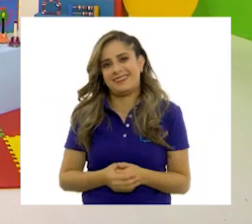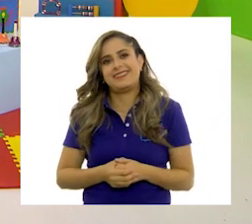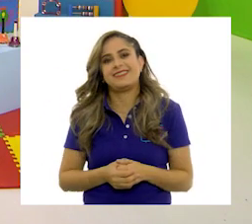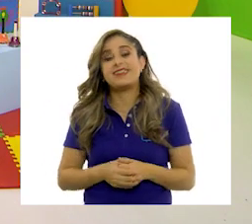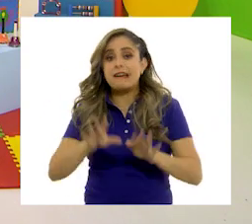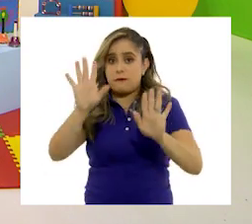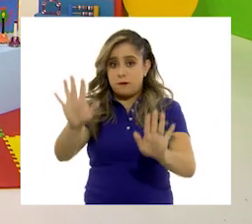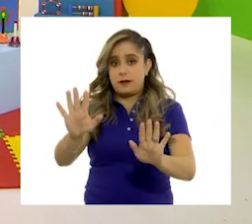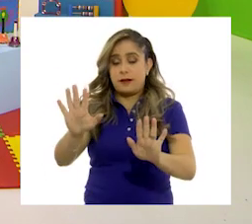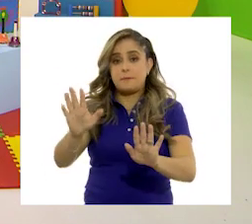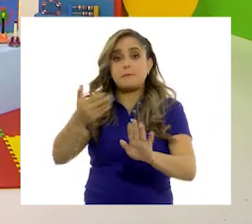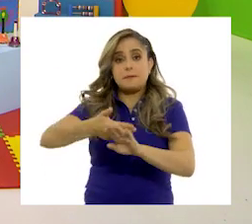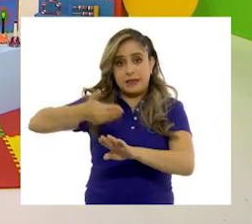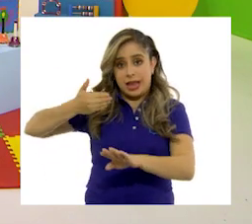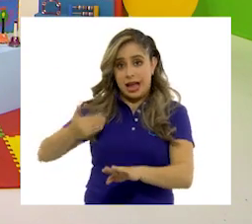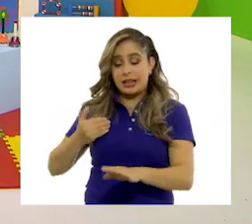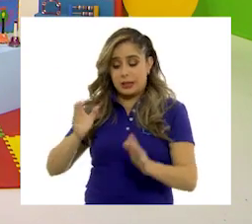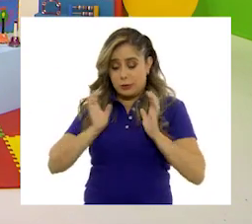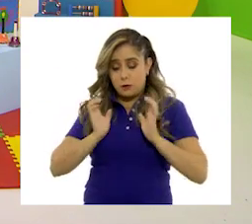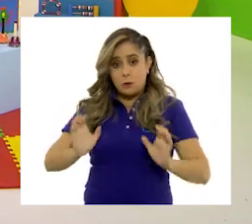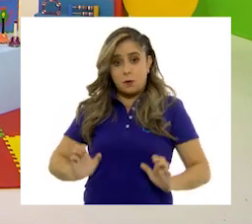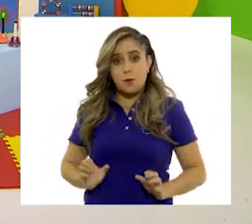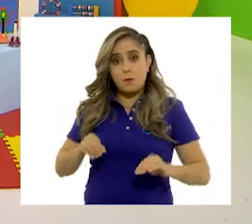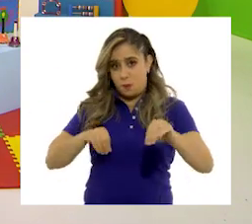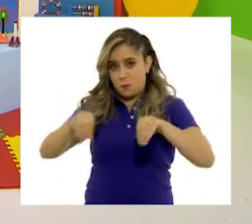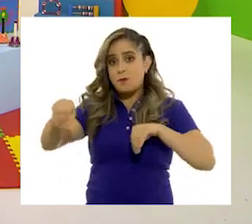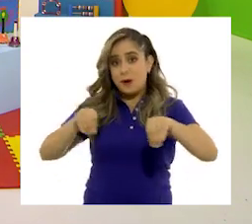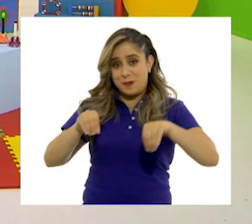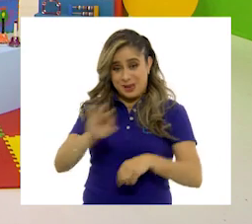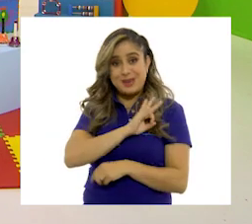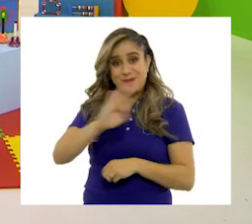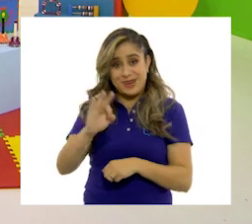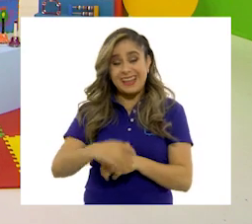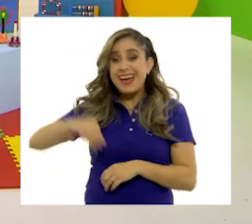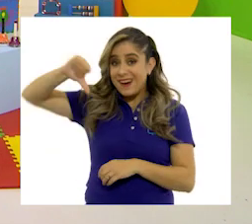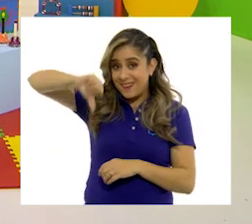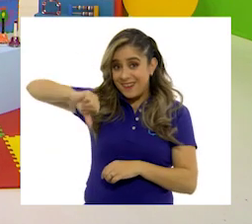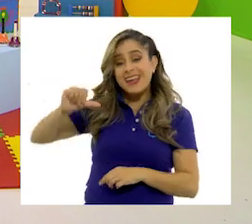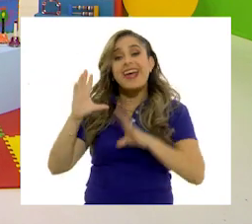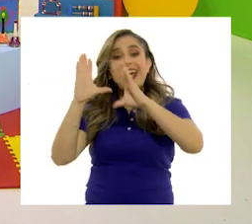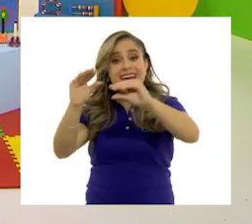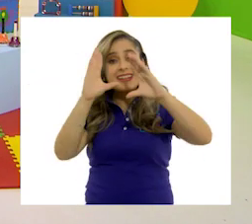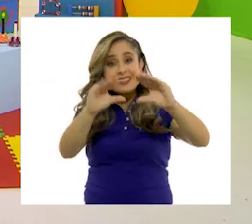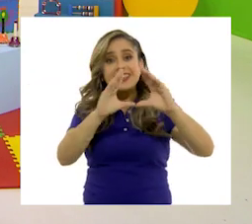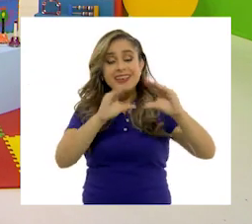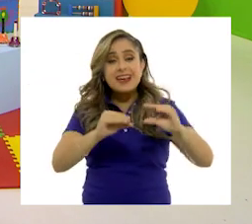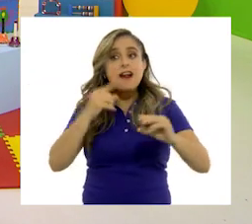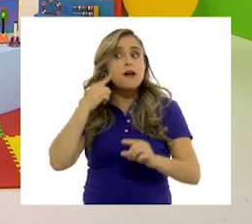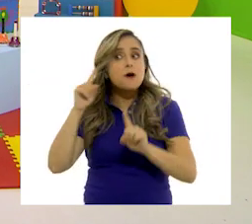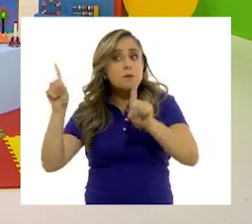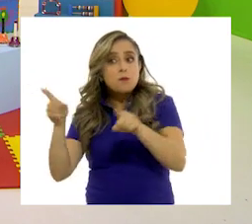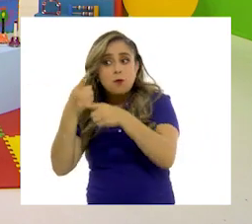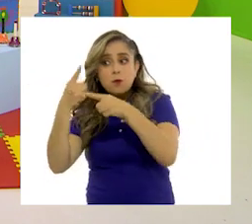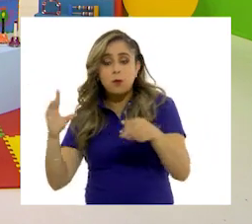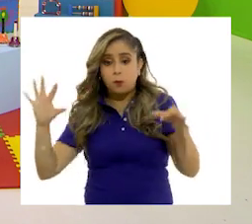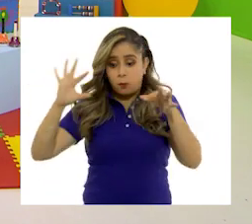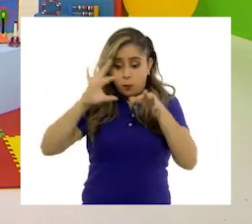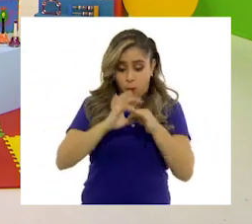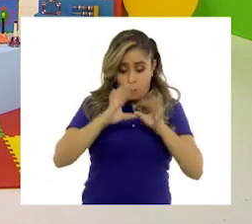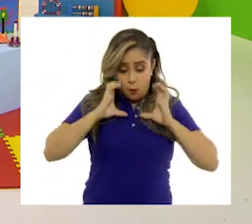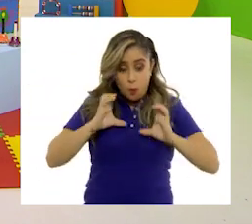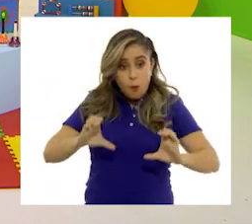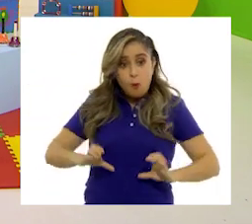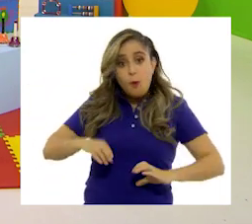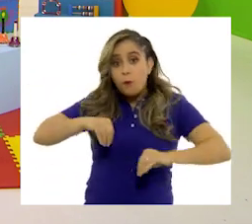antes hay que hacerlo con nuestro cuerpo, pues el día de hoy aprenderemos a reproducir ritmos con nuestro cuerpo y